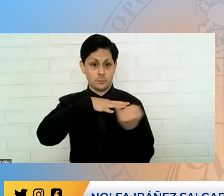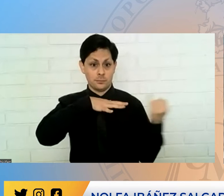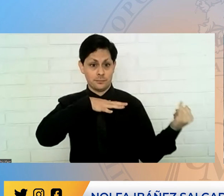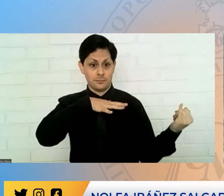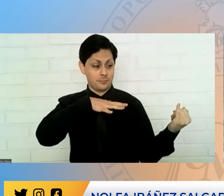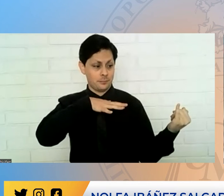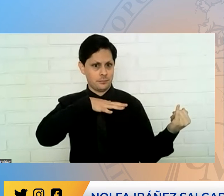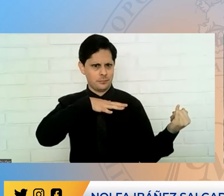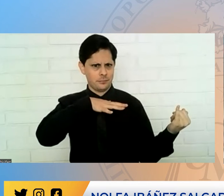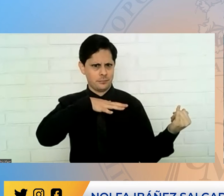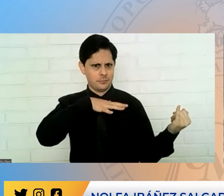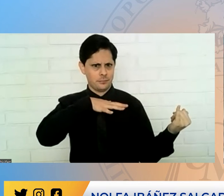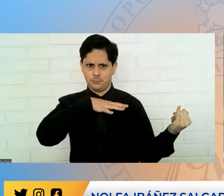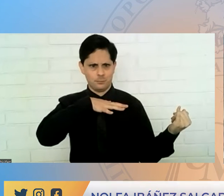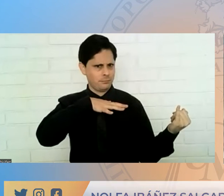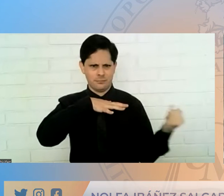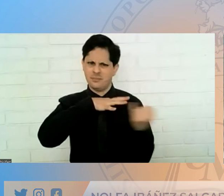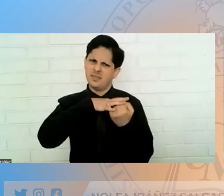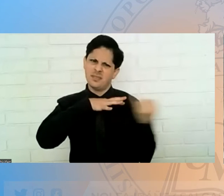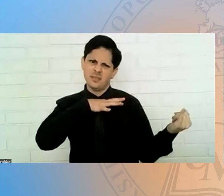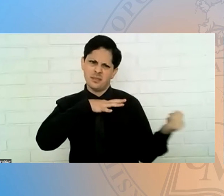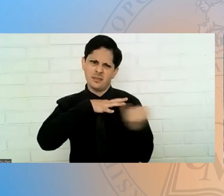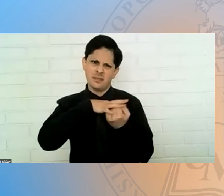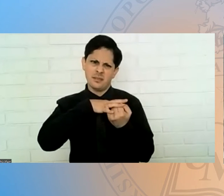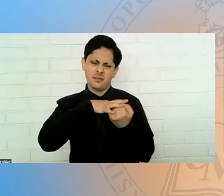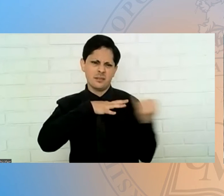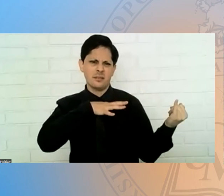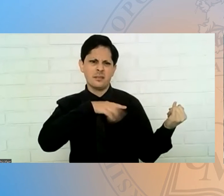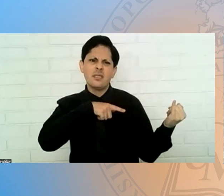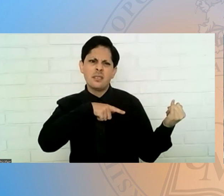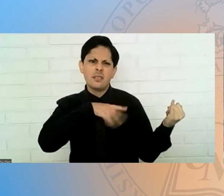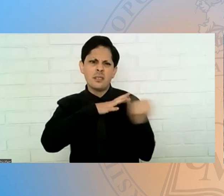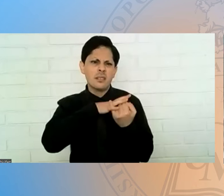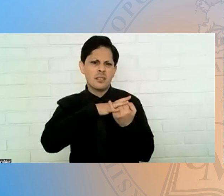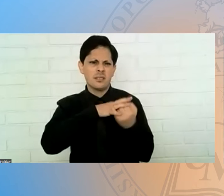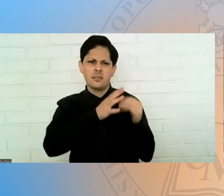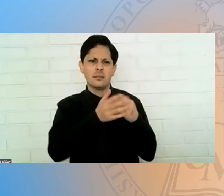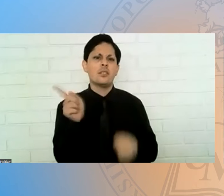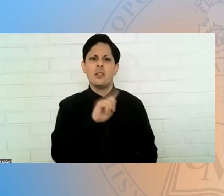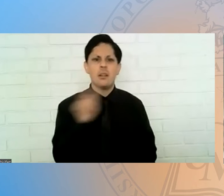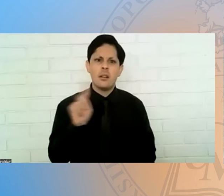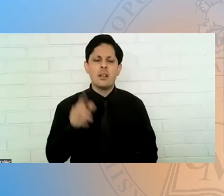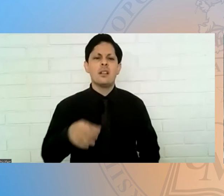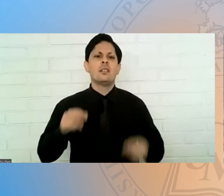todas tenemos el mismo derecho. A eso refiere la justicia educativa y la justicia